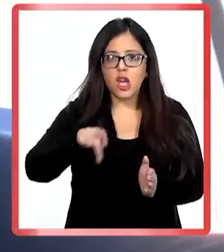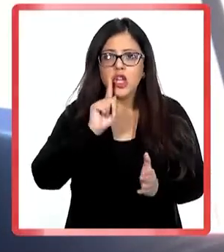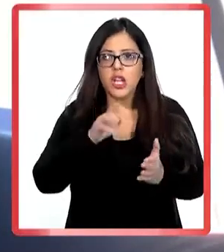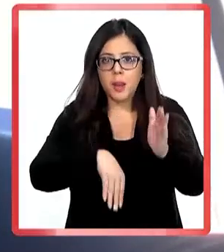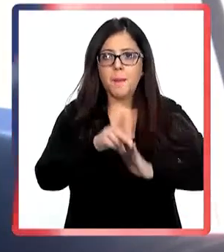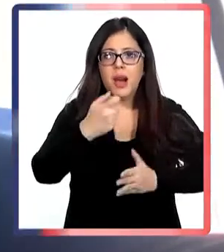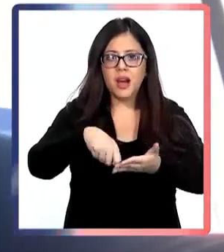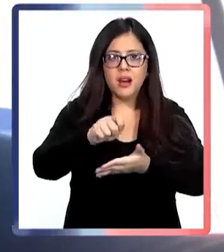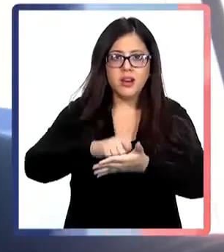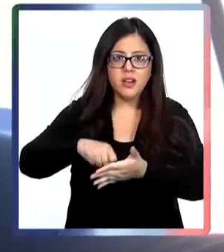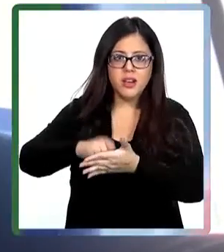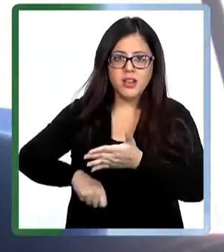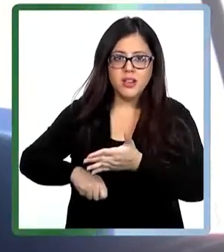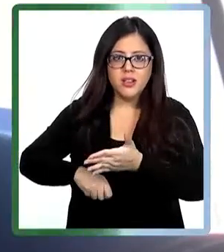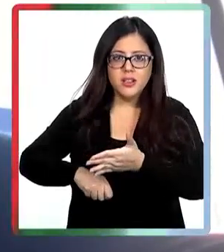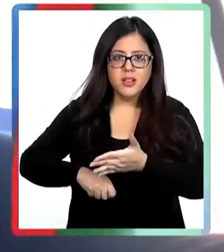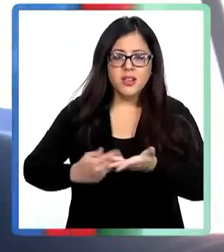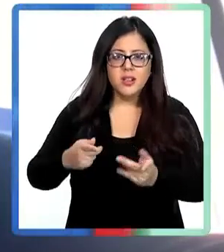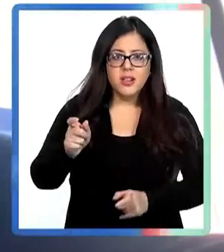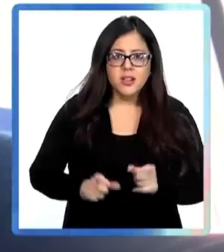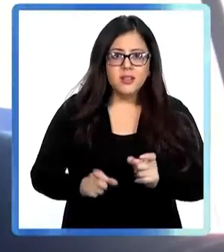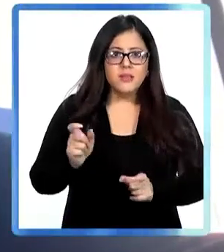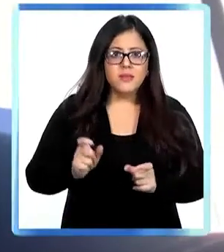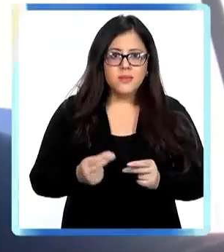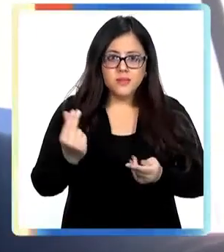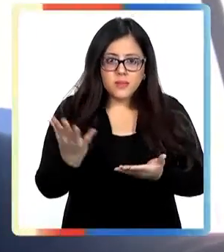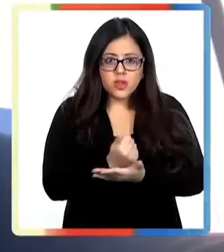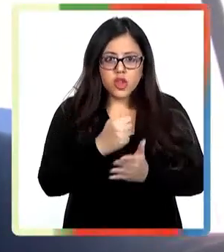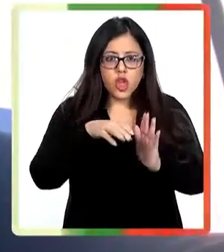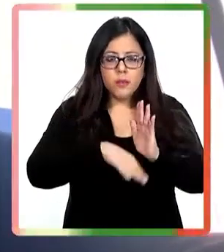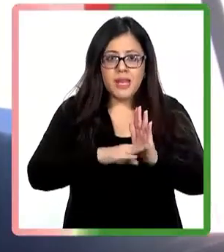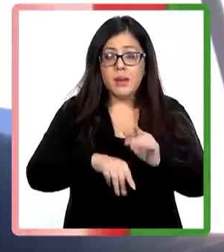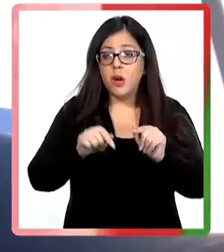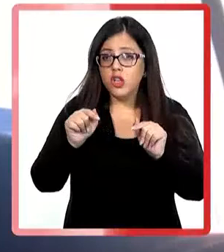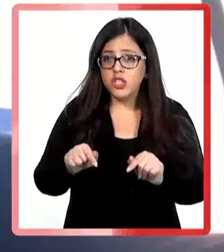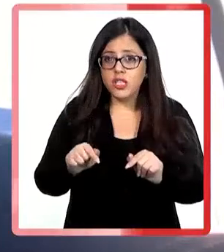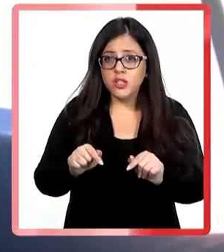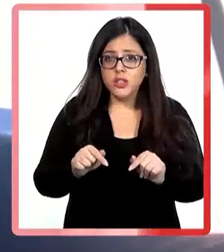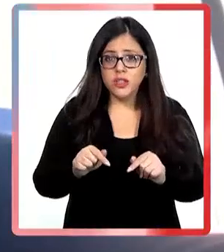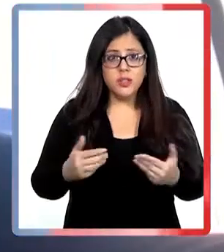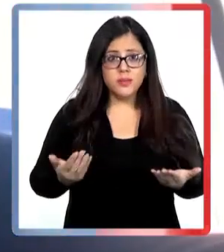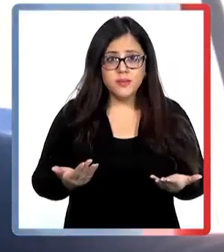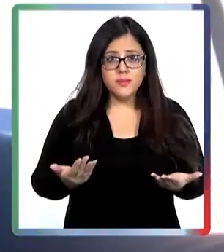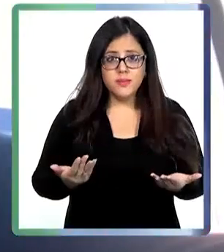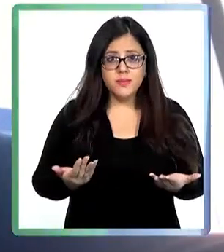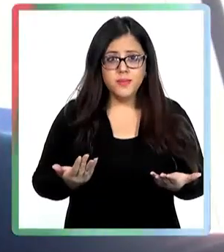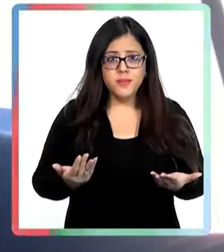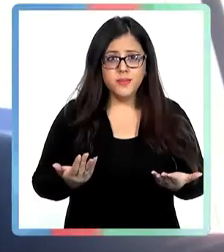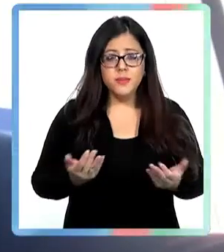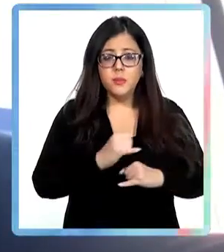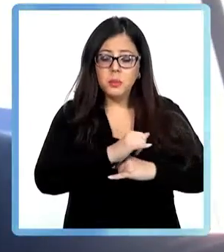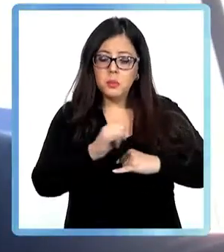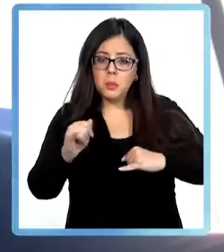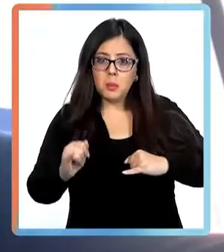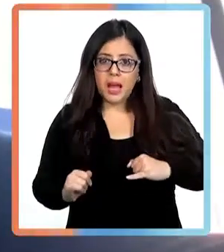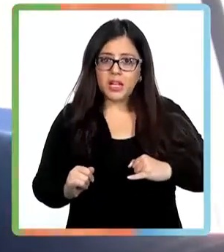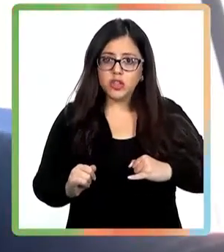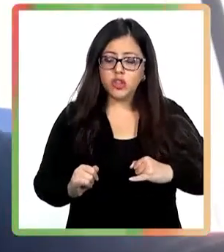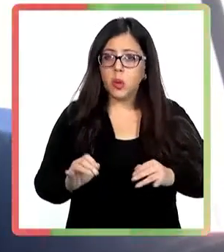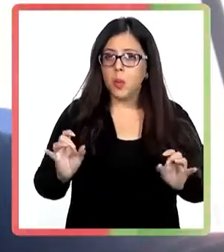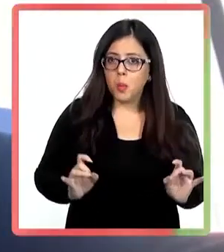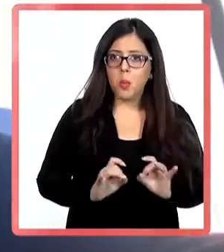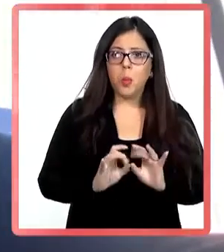contratación de gente con salario mínimo, y eso, digamos, en el mediano plazo, en el corto y mediano plazo